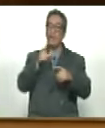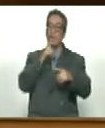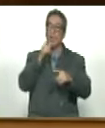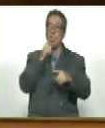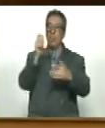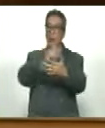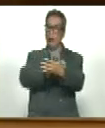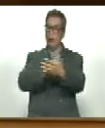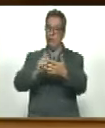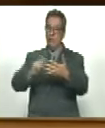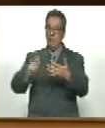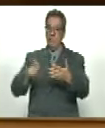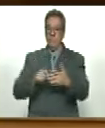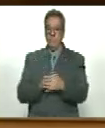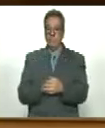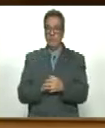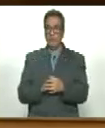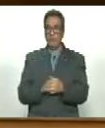escribió que